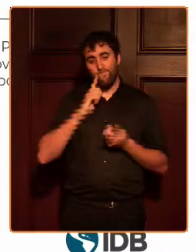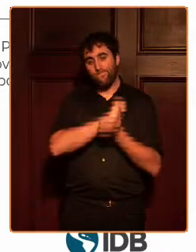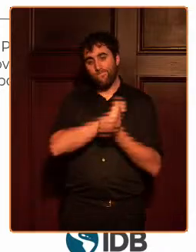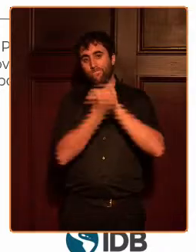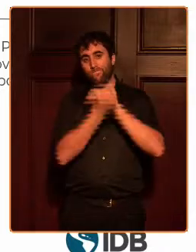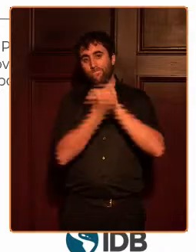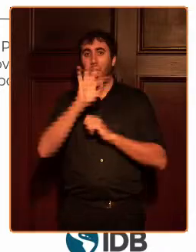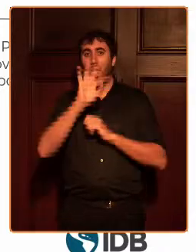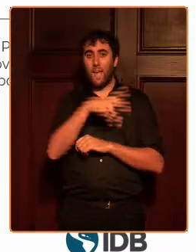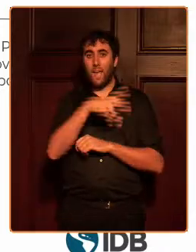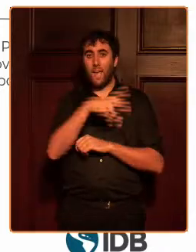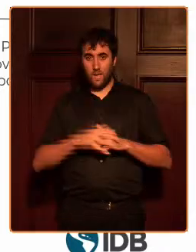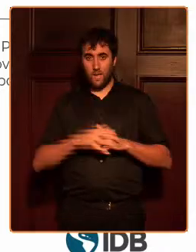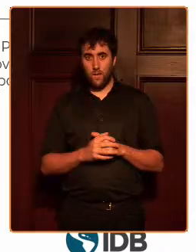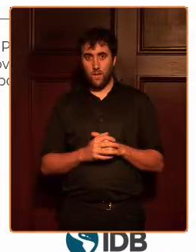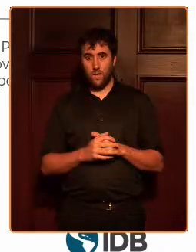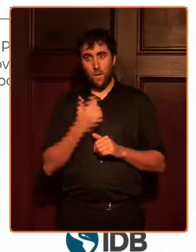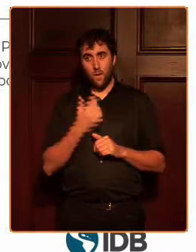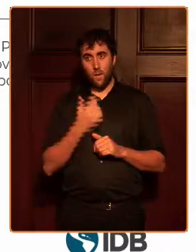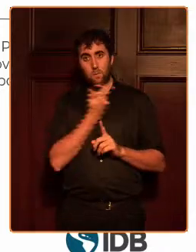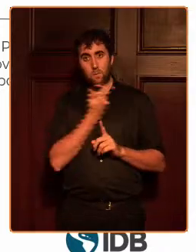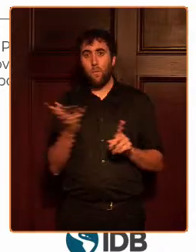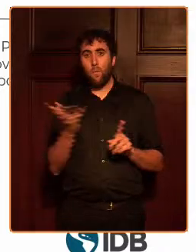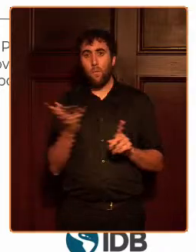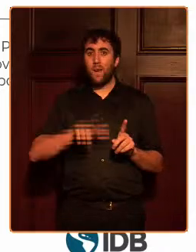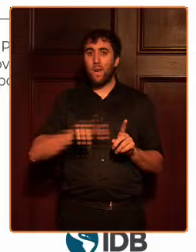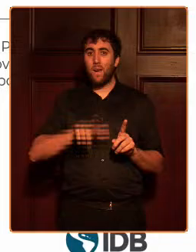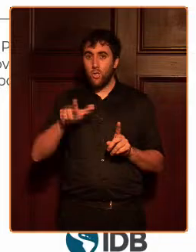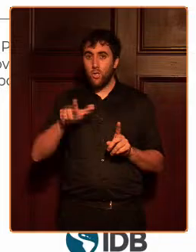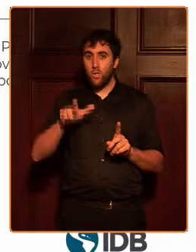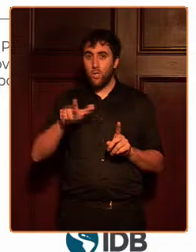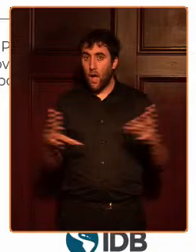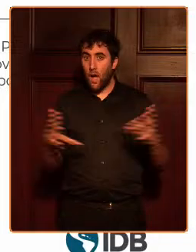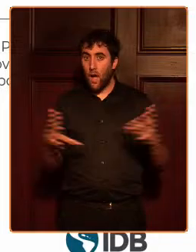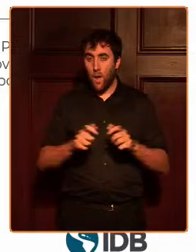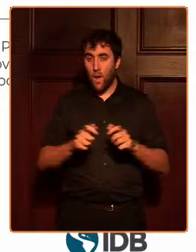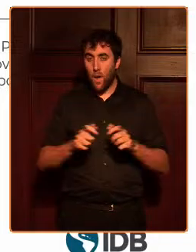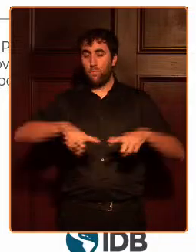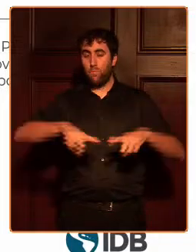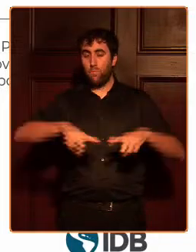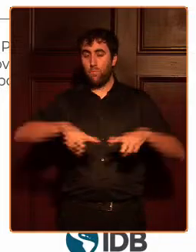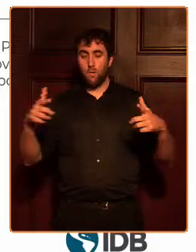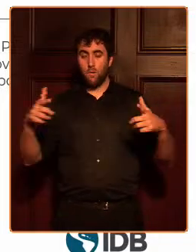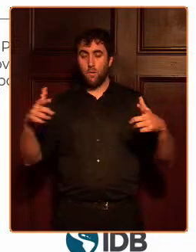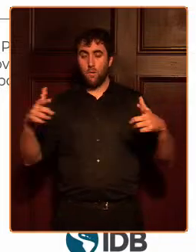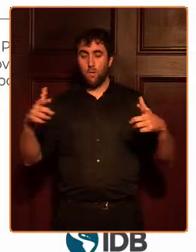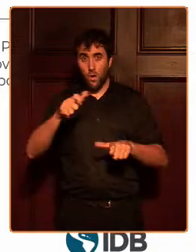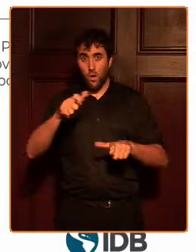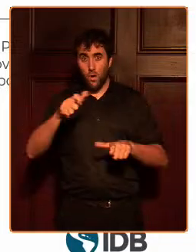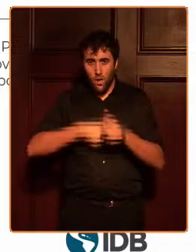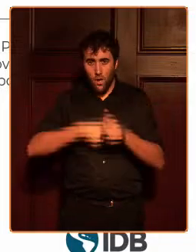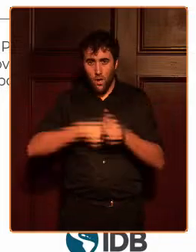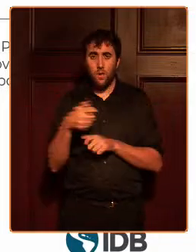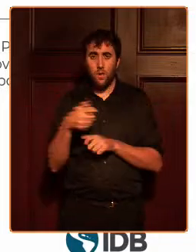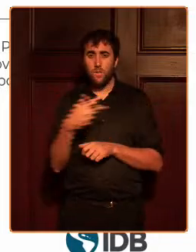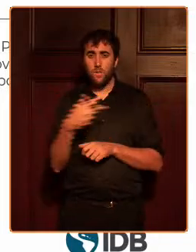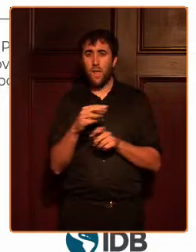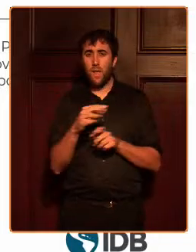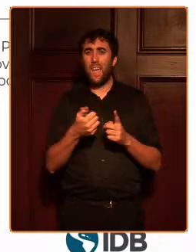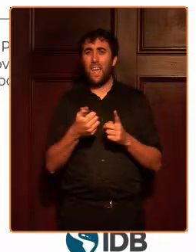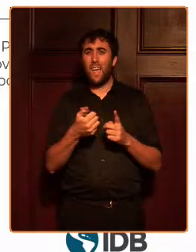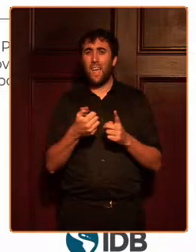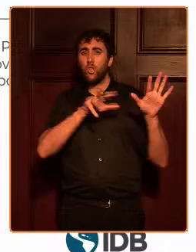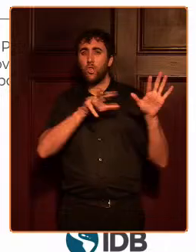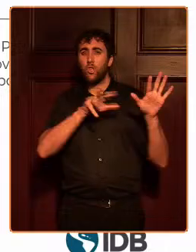vemos es que el número de usuarios activos ha incrementado muchísimo, tenemos aproximadamente 800 millones de